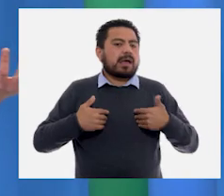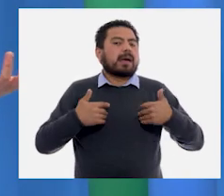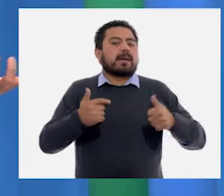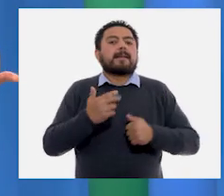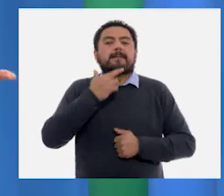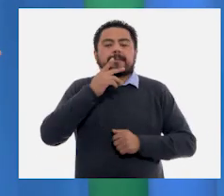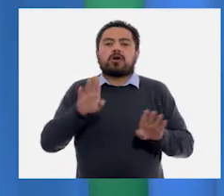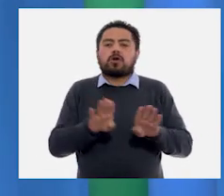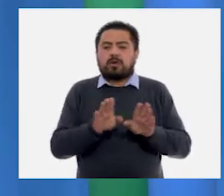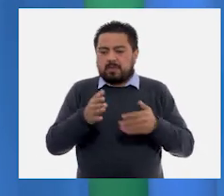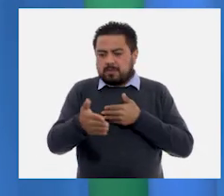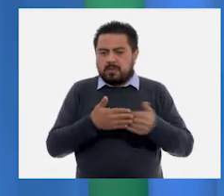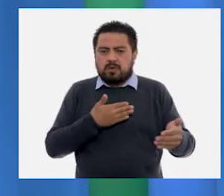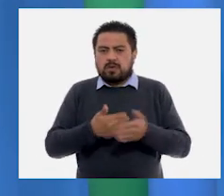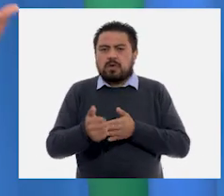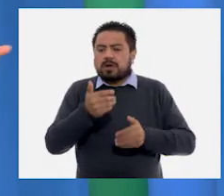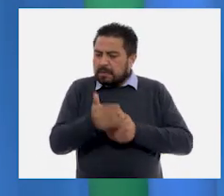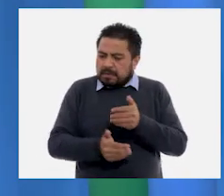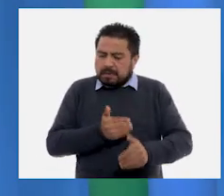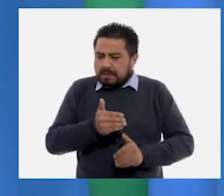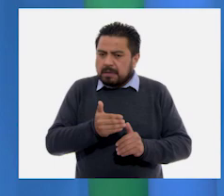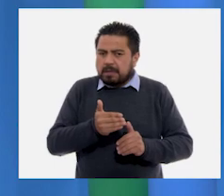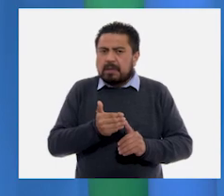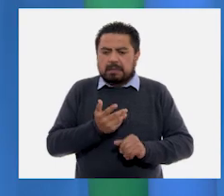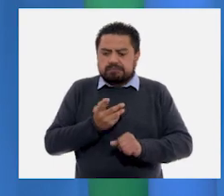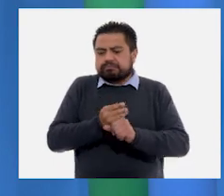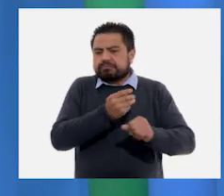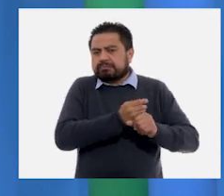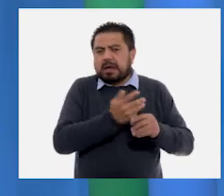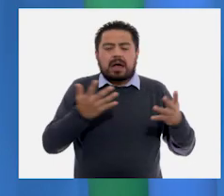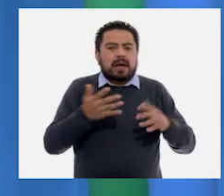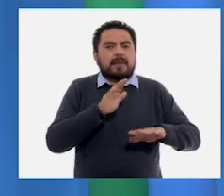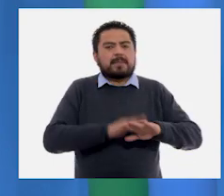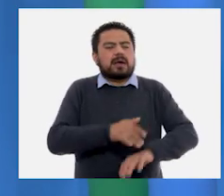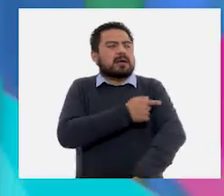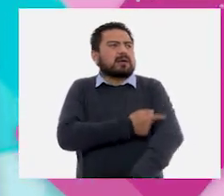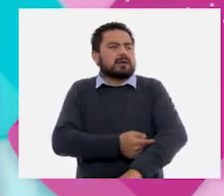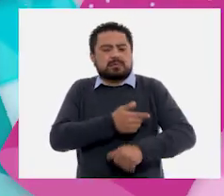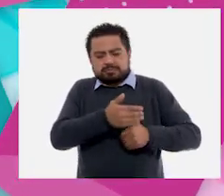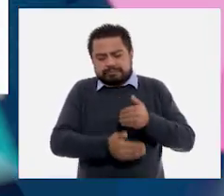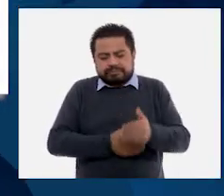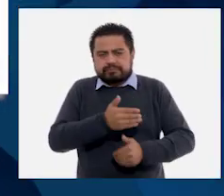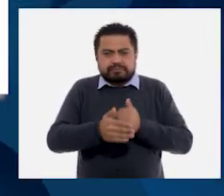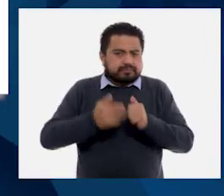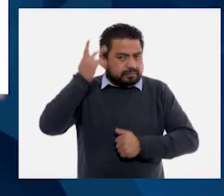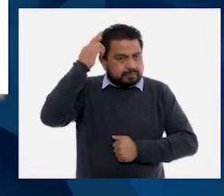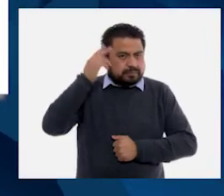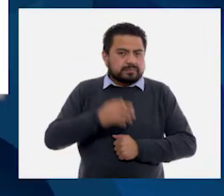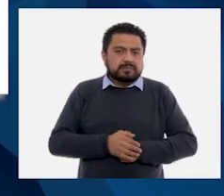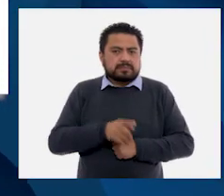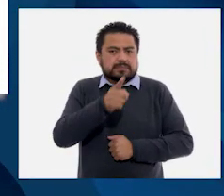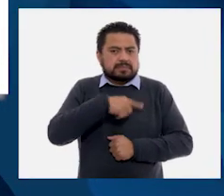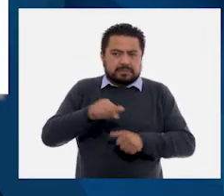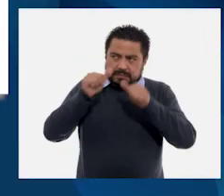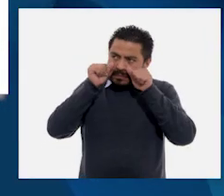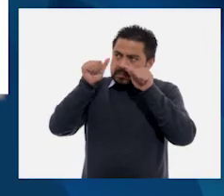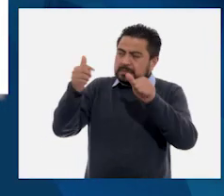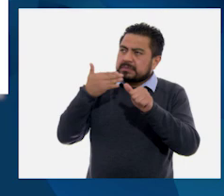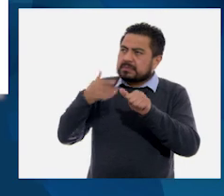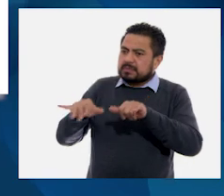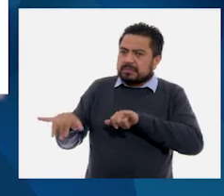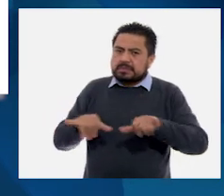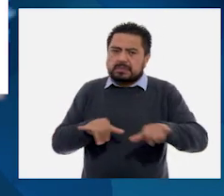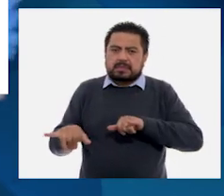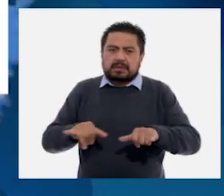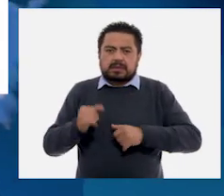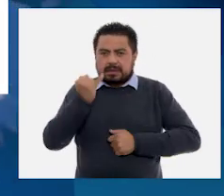cómo es que la modernización fue un proceso gradual que se fue dando a lo largo de todo el porfiriato, observemos con atención los mapas que